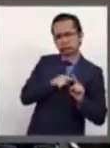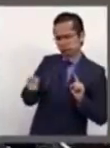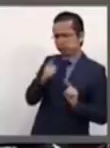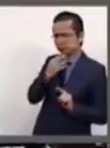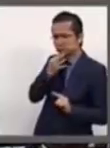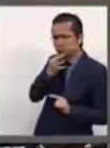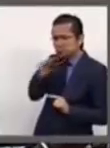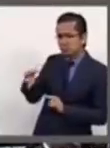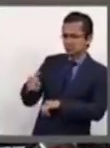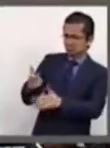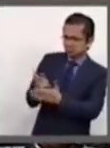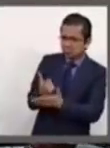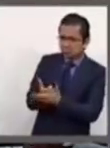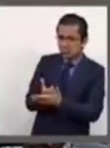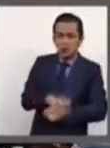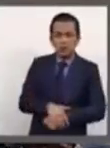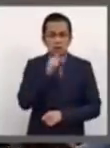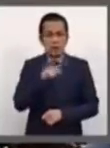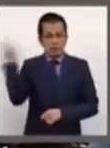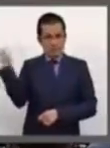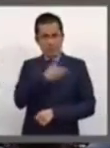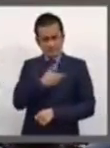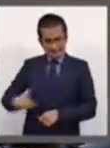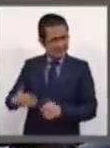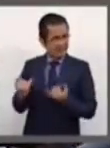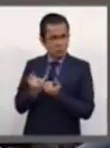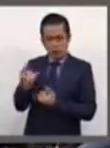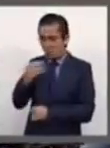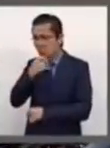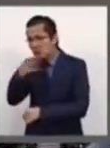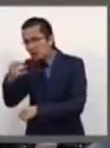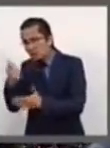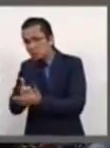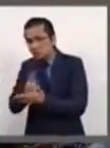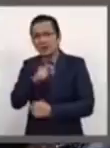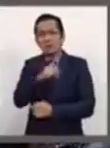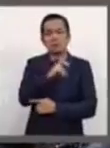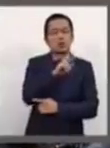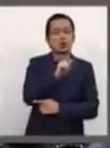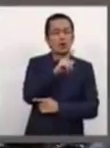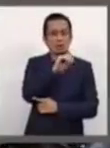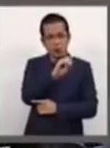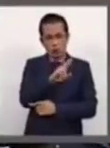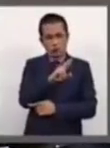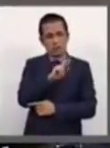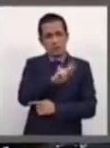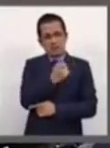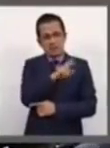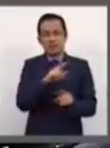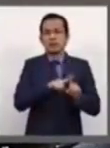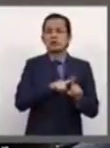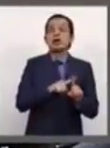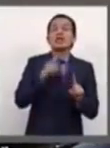príncipe, desde el propio presidente de la República, el procurador Cervantes, que va a Brasil